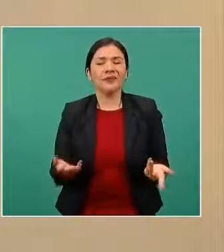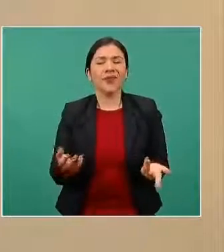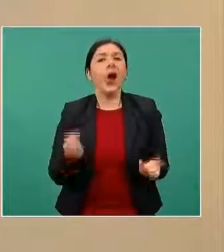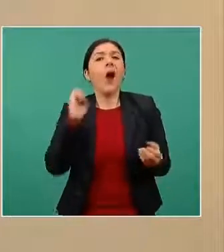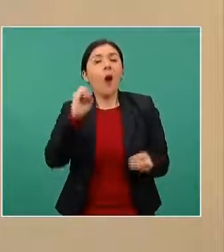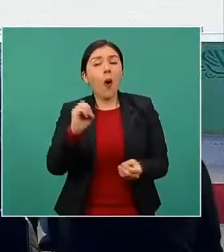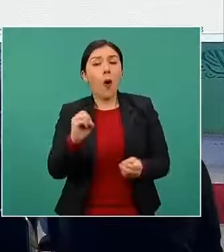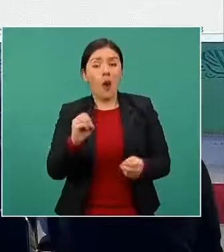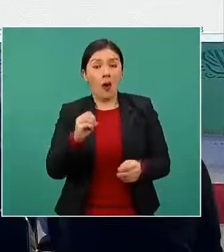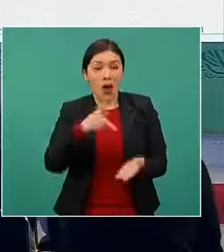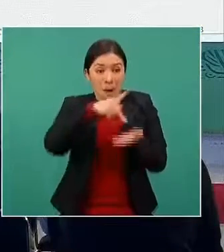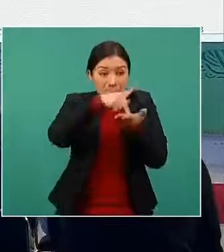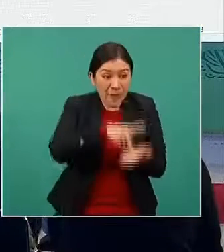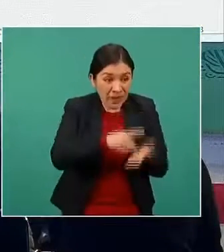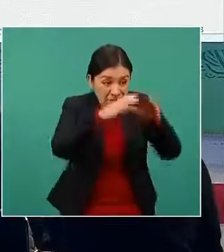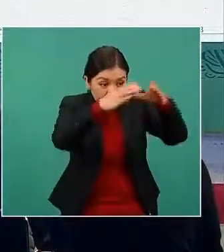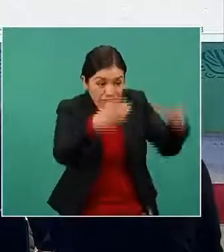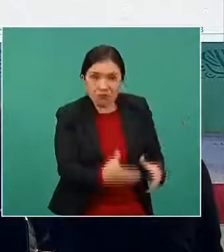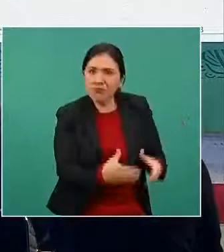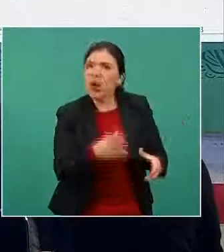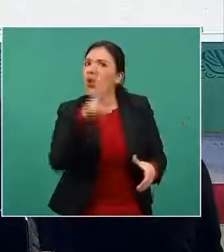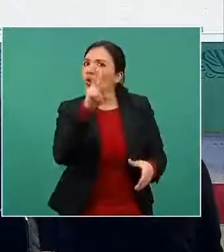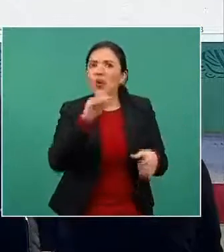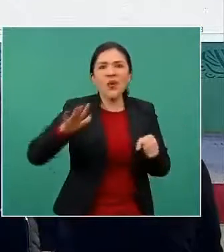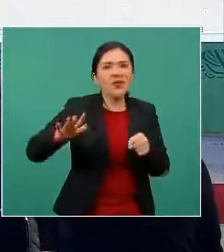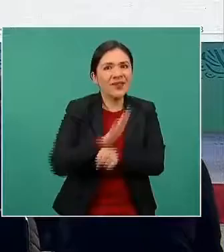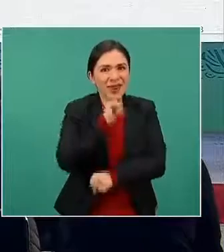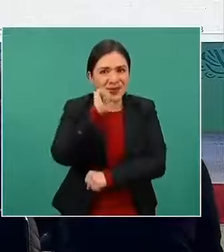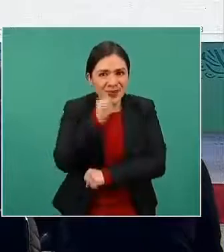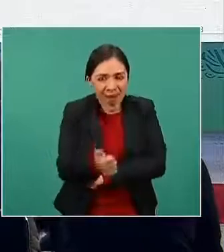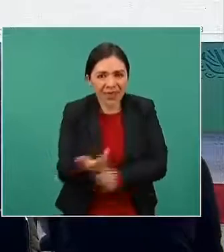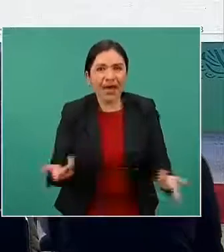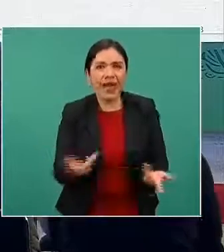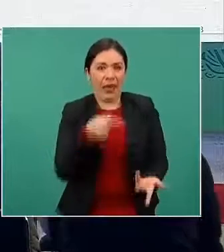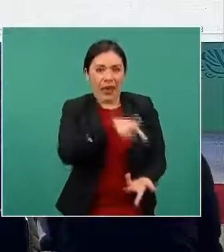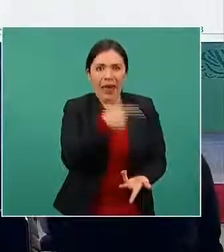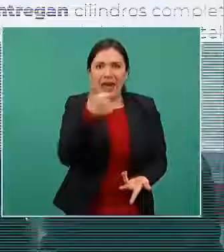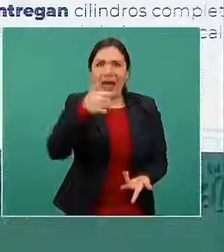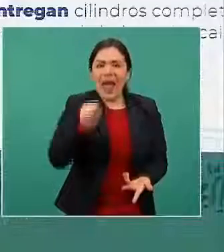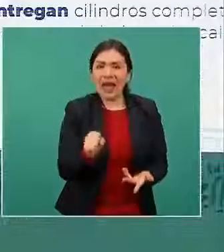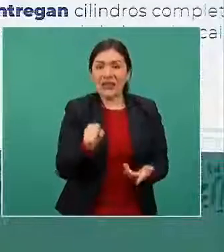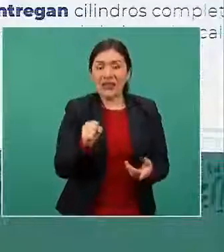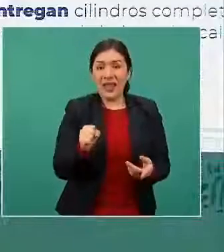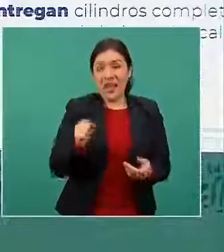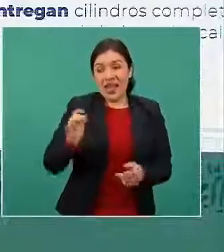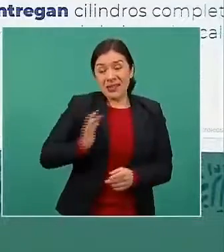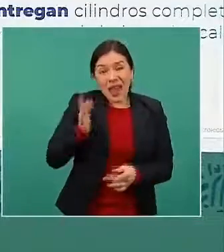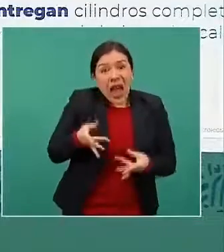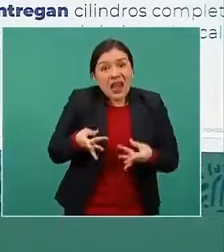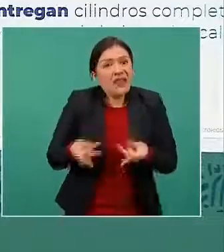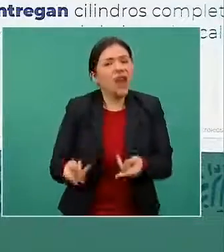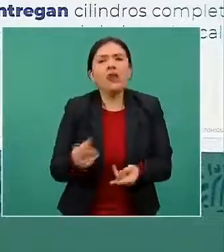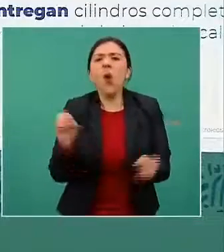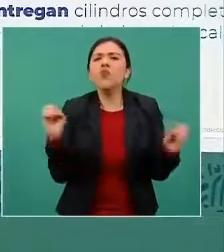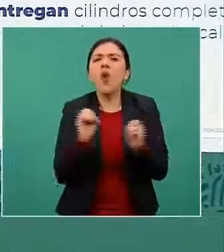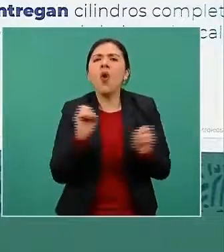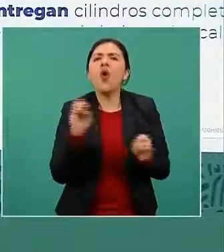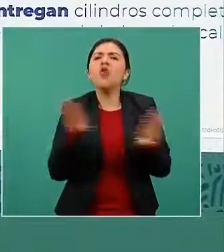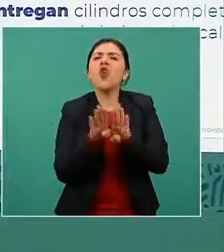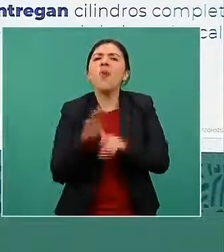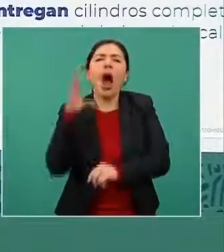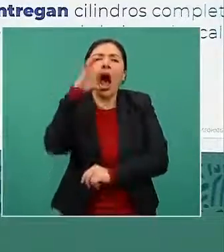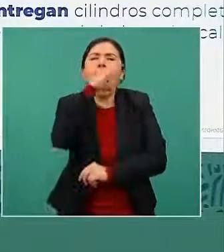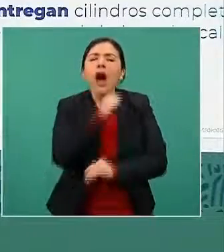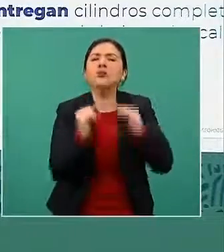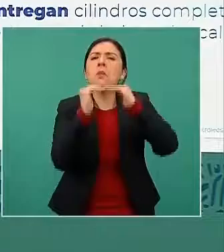entregan los cilindros llenos, no dan kilos de a kilo, y el gas que entregan tiene un bajo poder calorífico, lo